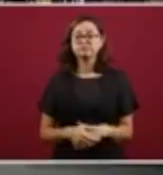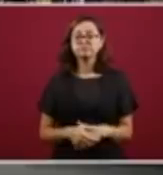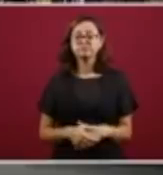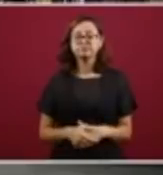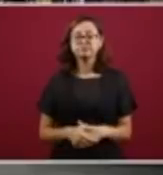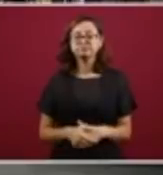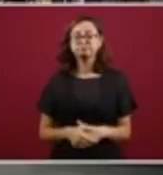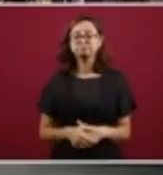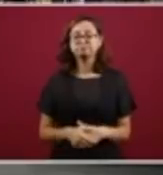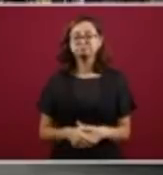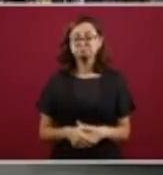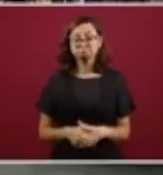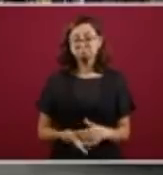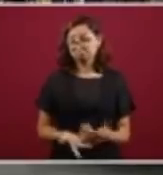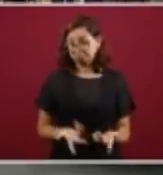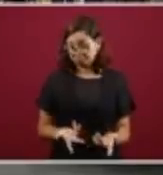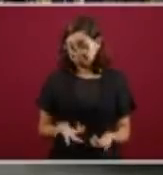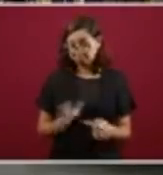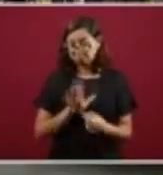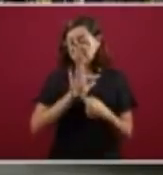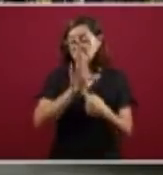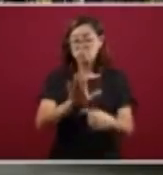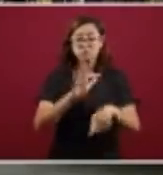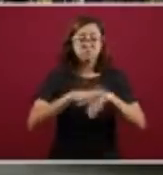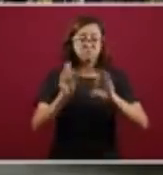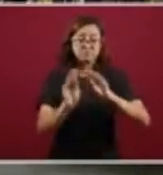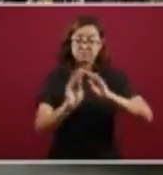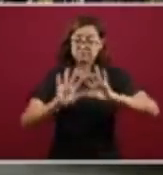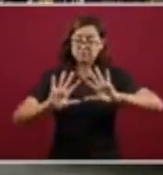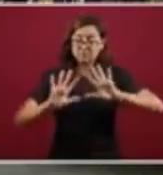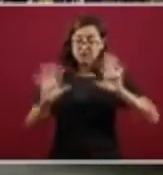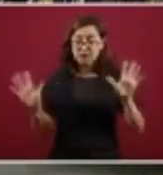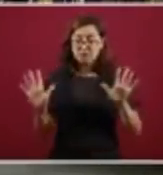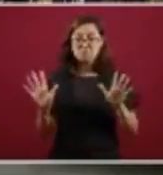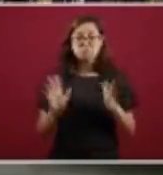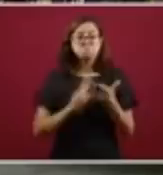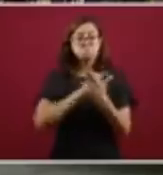Es bastante claro, es un programa que se ha